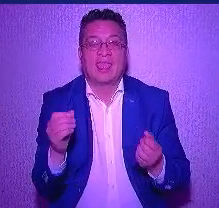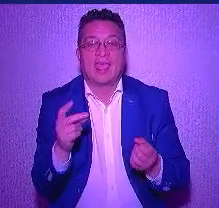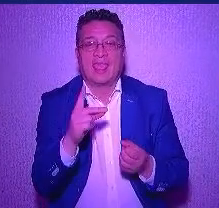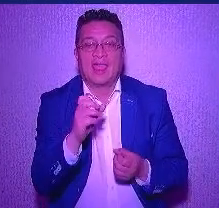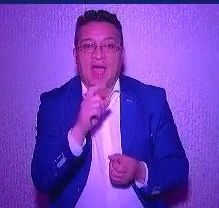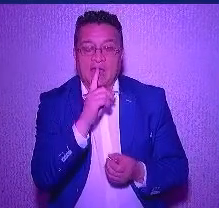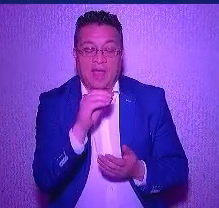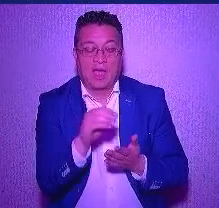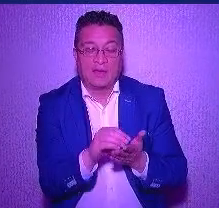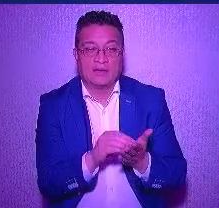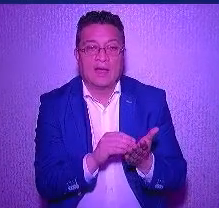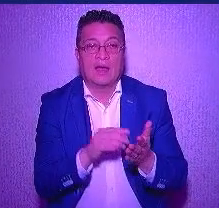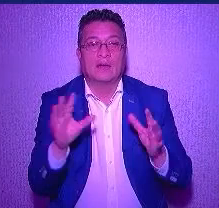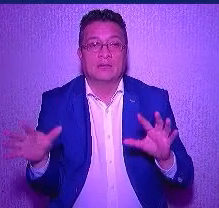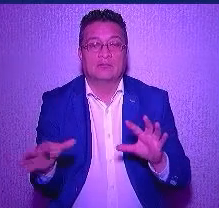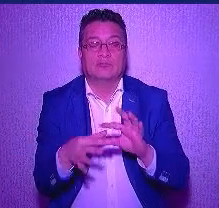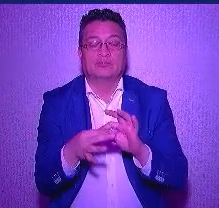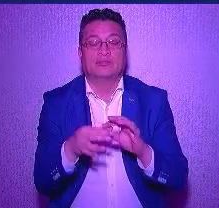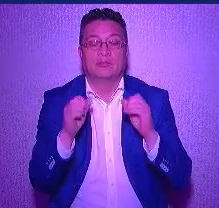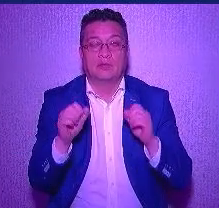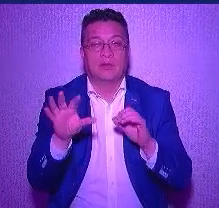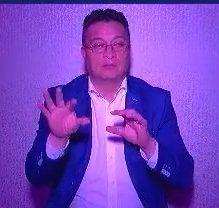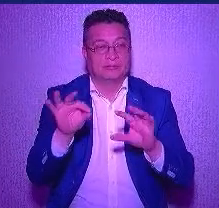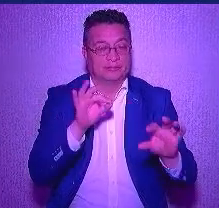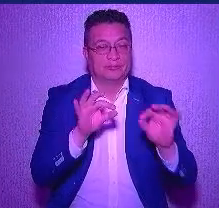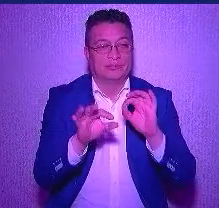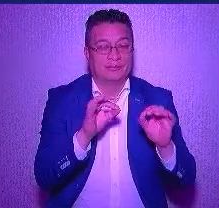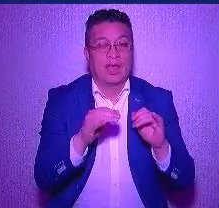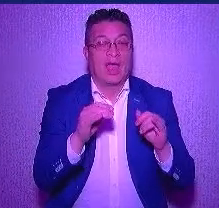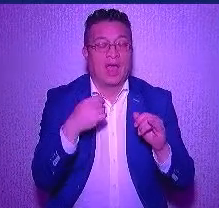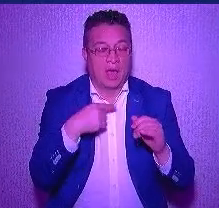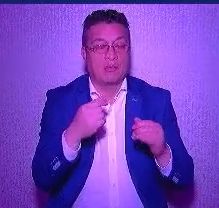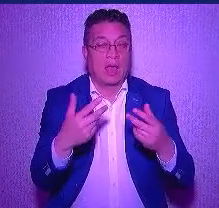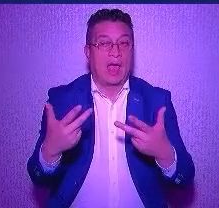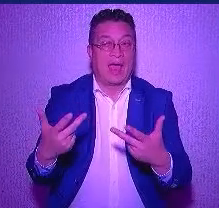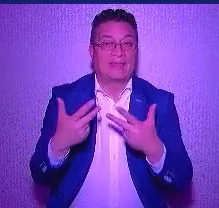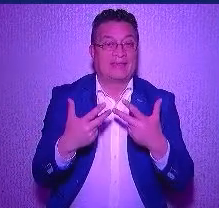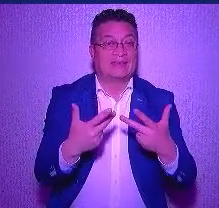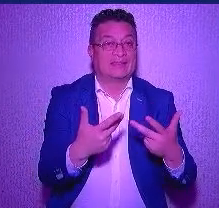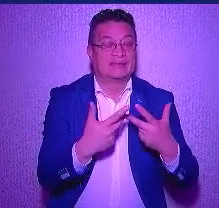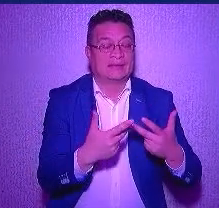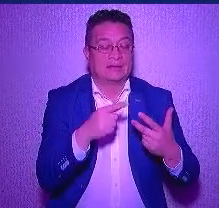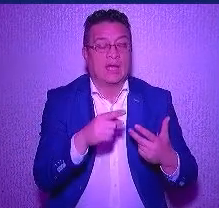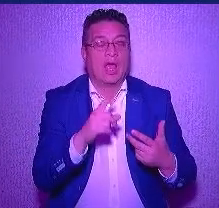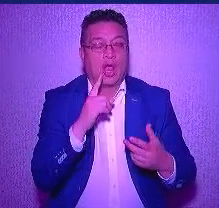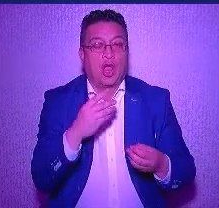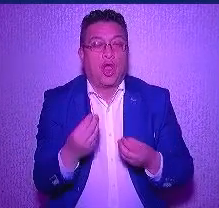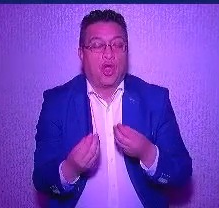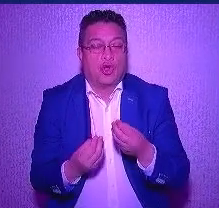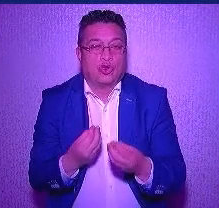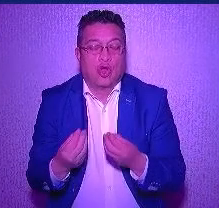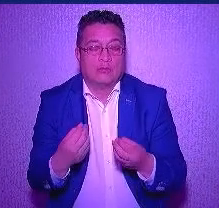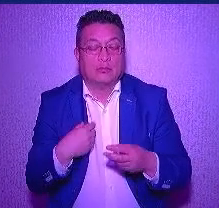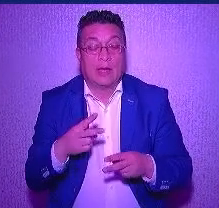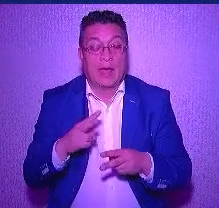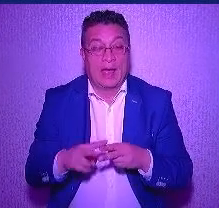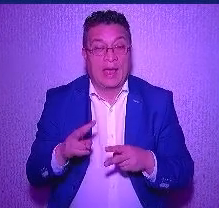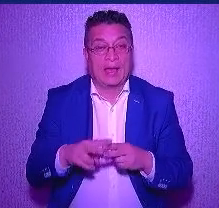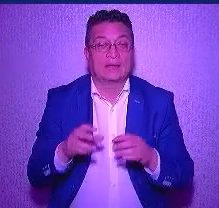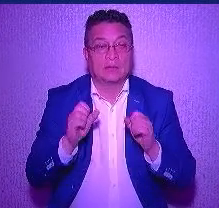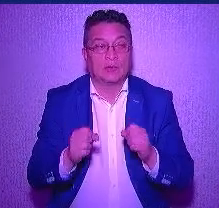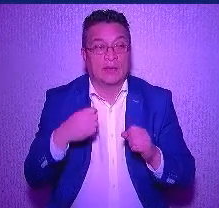asociada en un contexto de detecciones de la atribución de atacantes y de cómo se hacemos no y de cómo logramos prever y